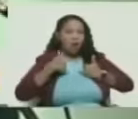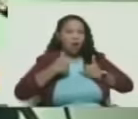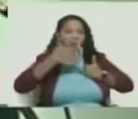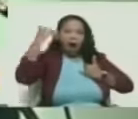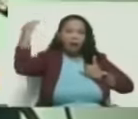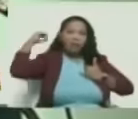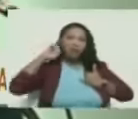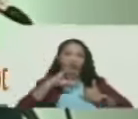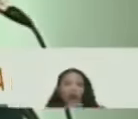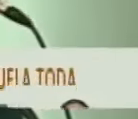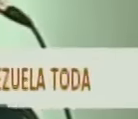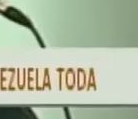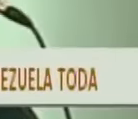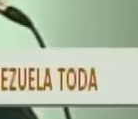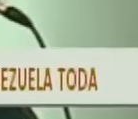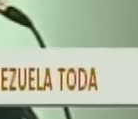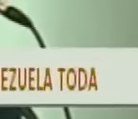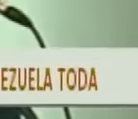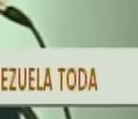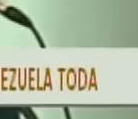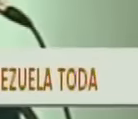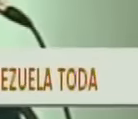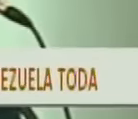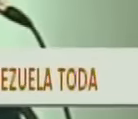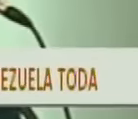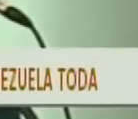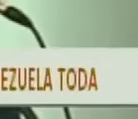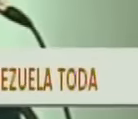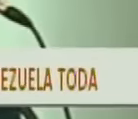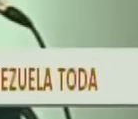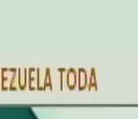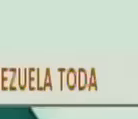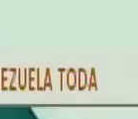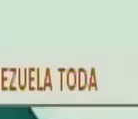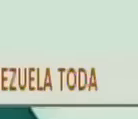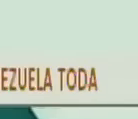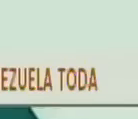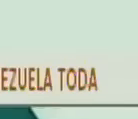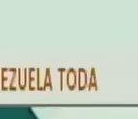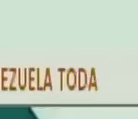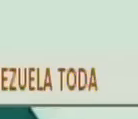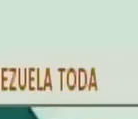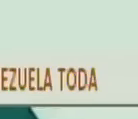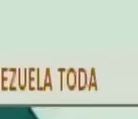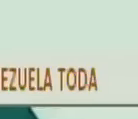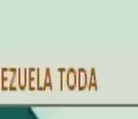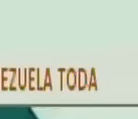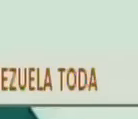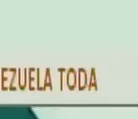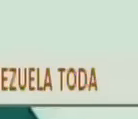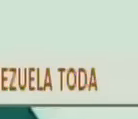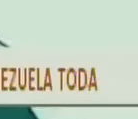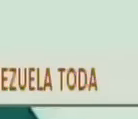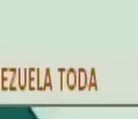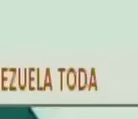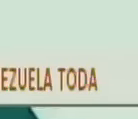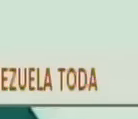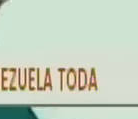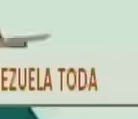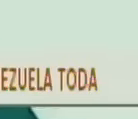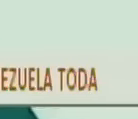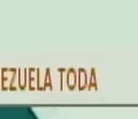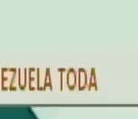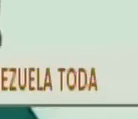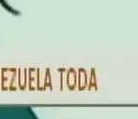batallas, con sangre, con sudor, con esfuerzo de hombres y mujeres que son nuestros abuelos y nuestras abuelas. Y va a pretender a alguien